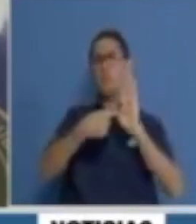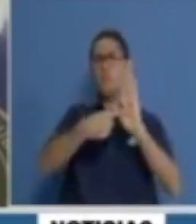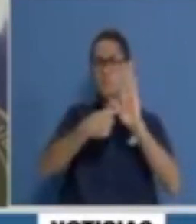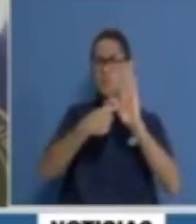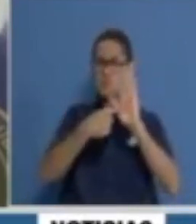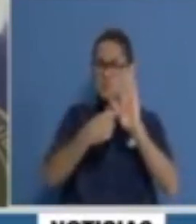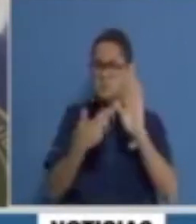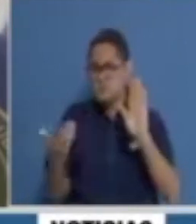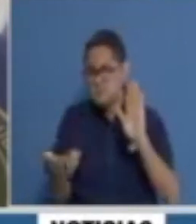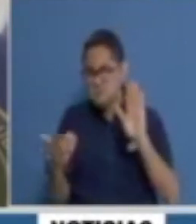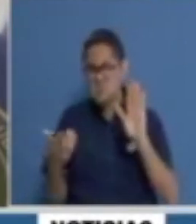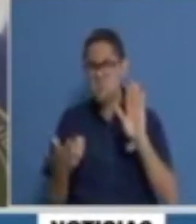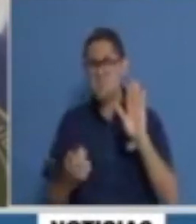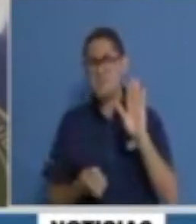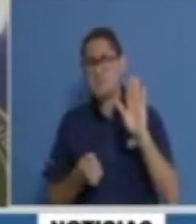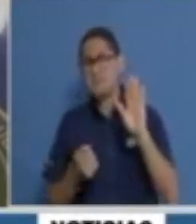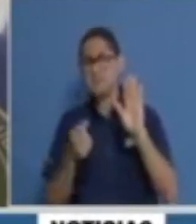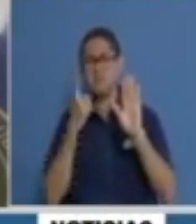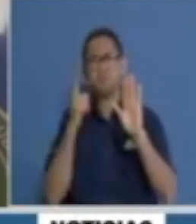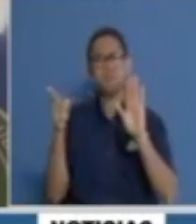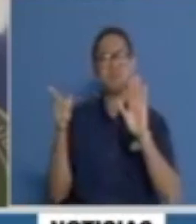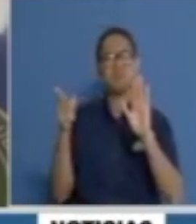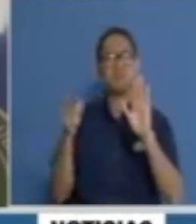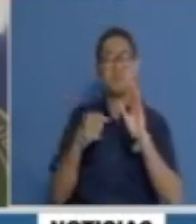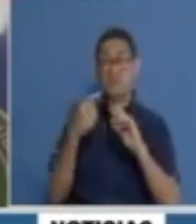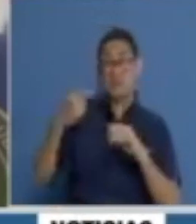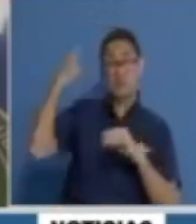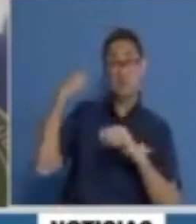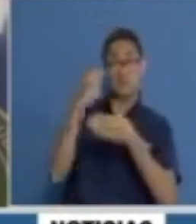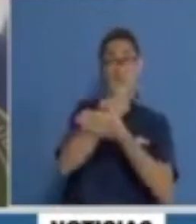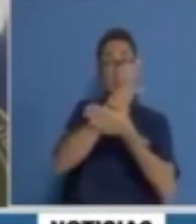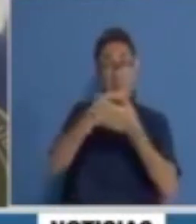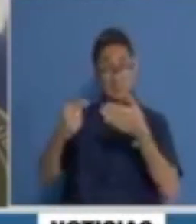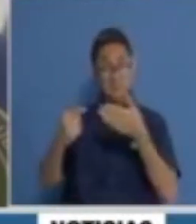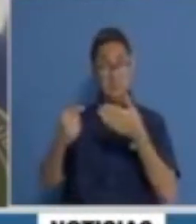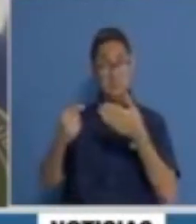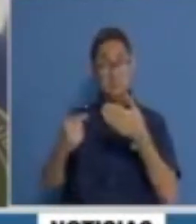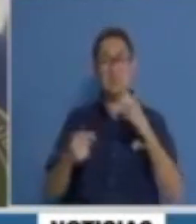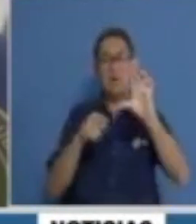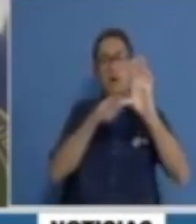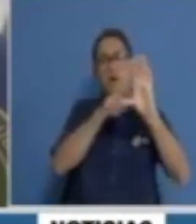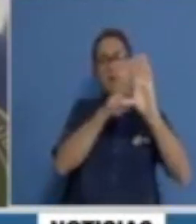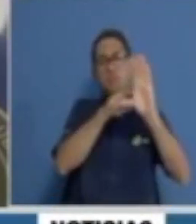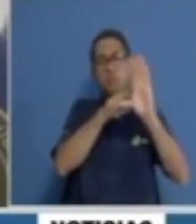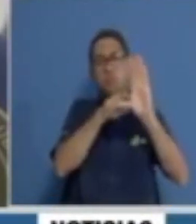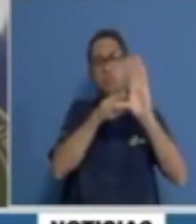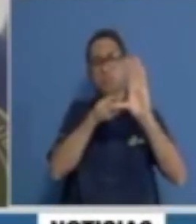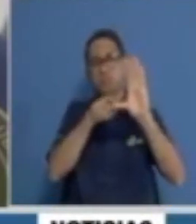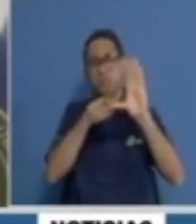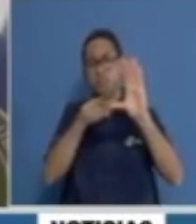mucho menos subregistro, y lo que observamos es que desde la semana pasada se ha mantenido por debajo de